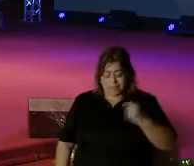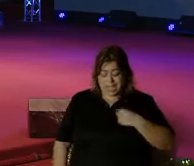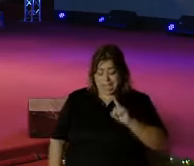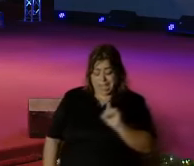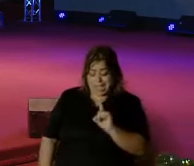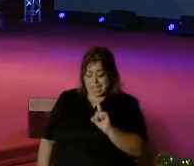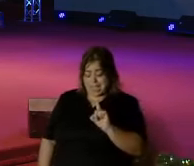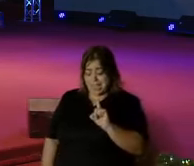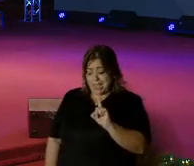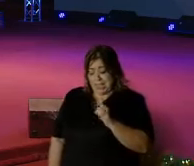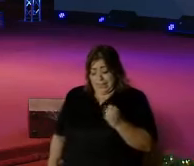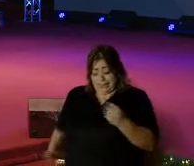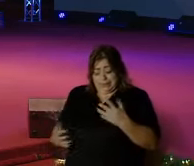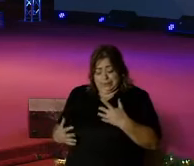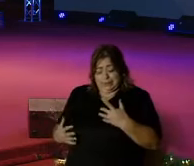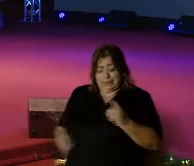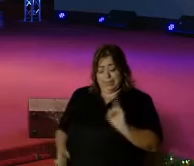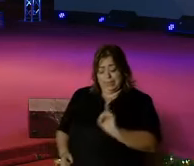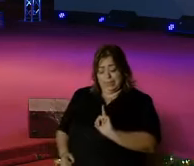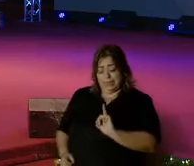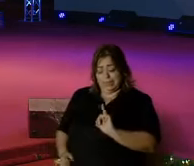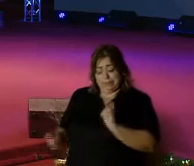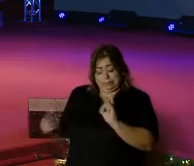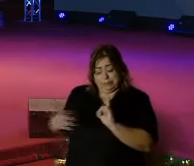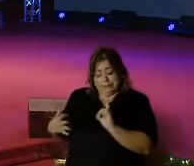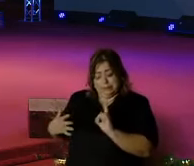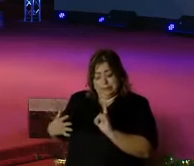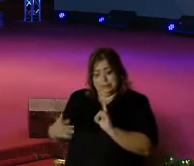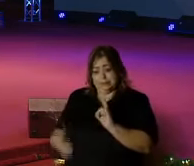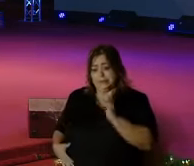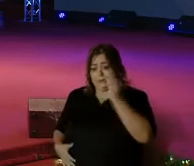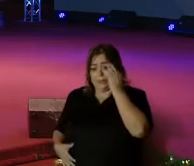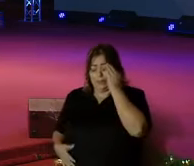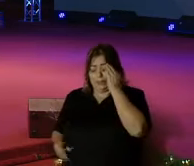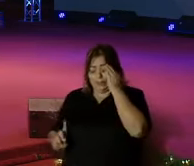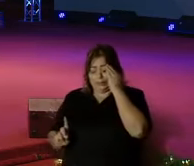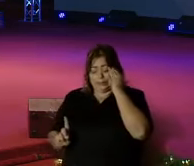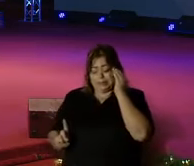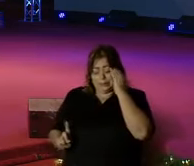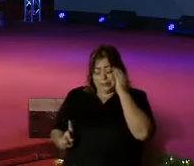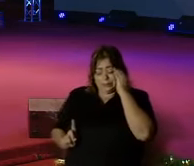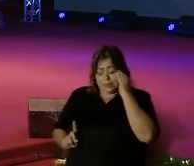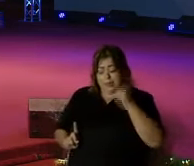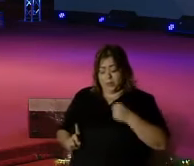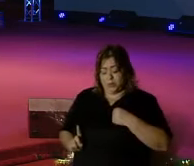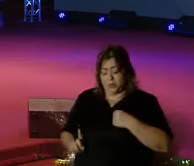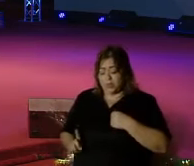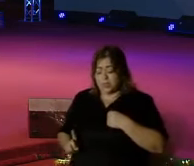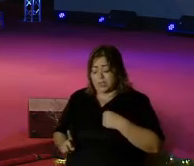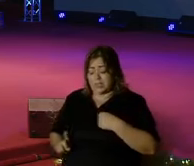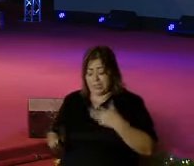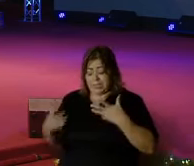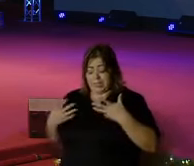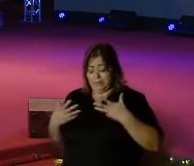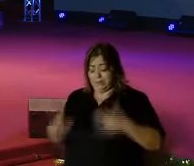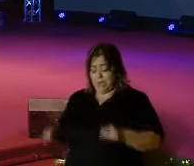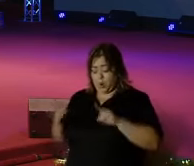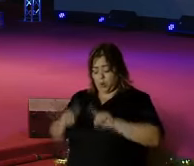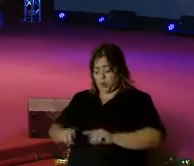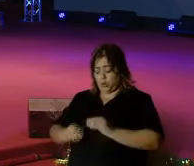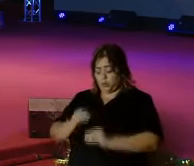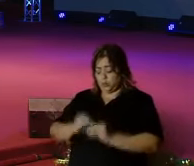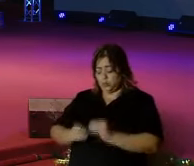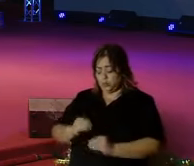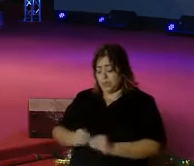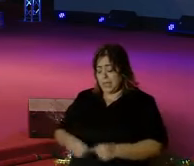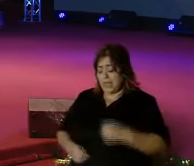dice? Temiendo, temblando, sabiendo lo que en ella había sido hecho, vino y